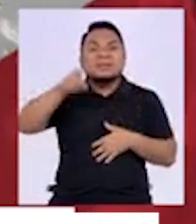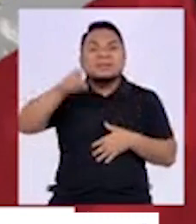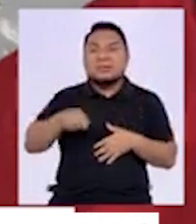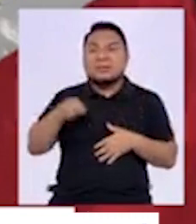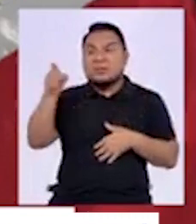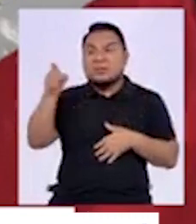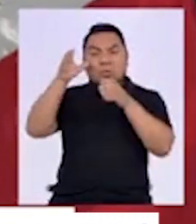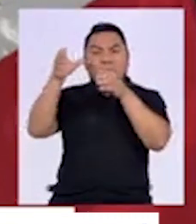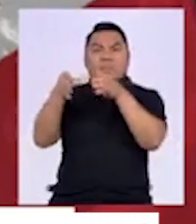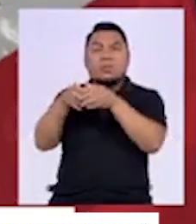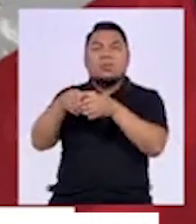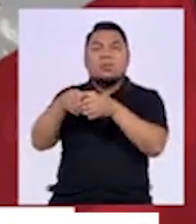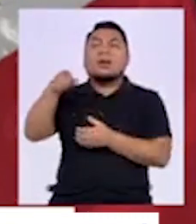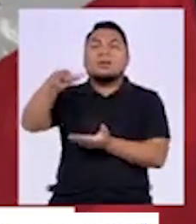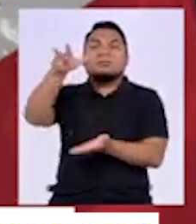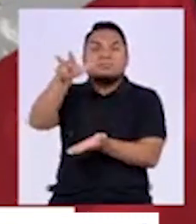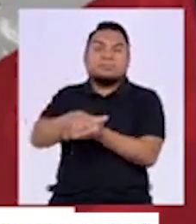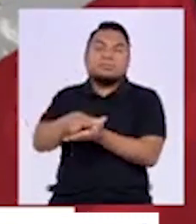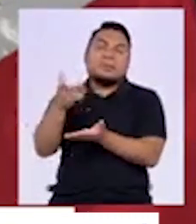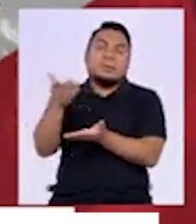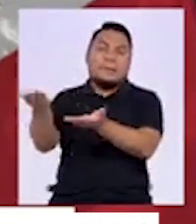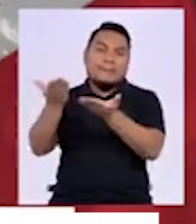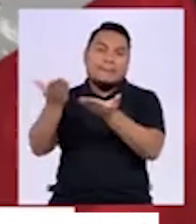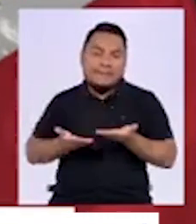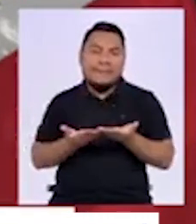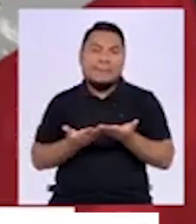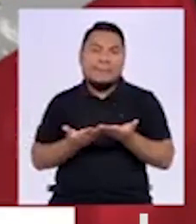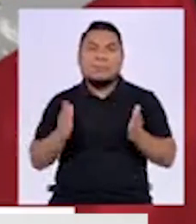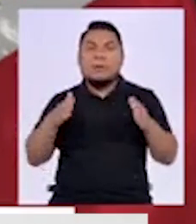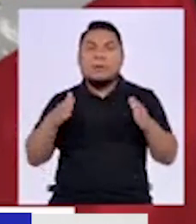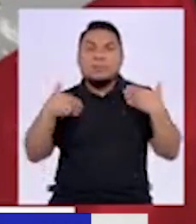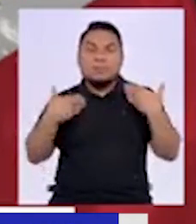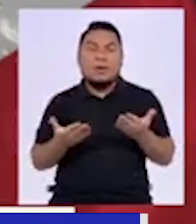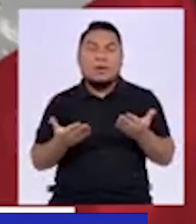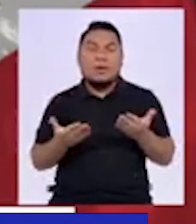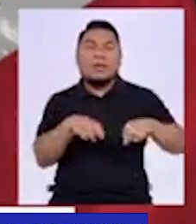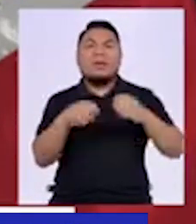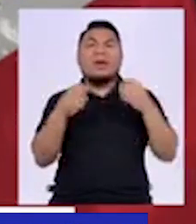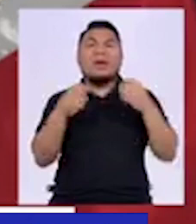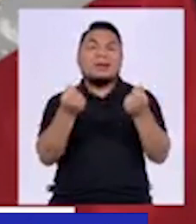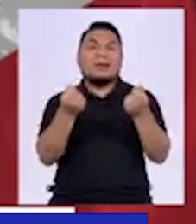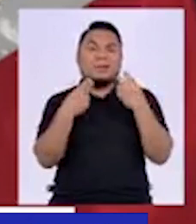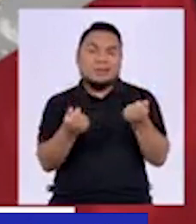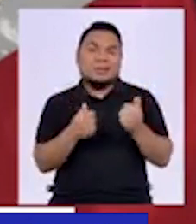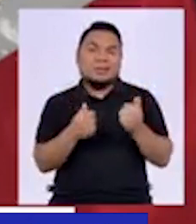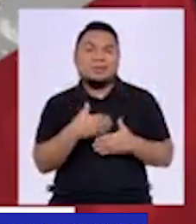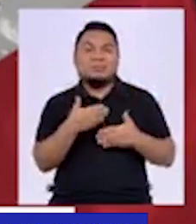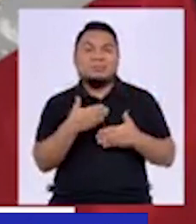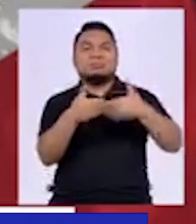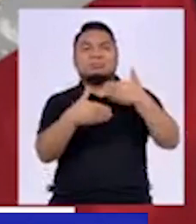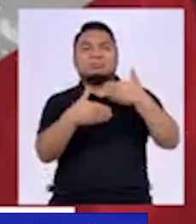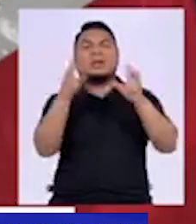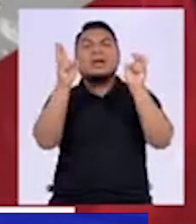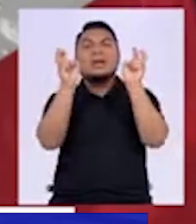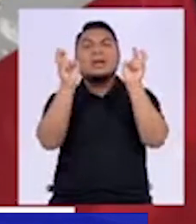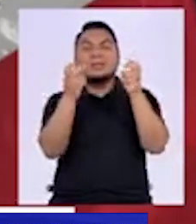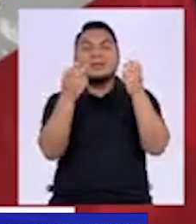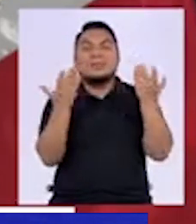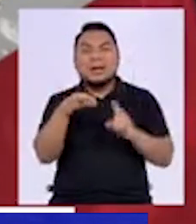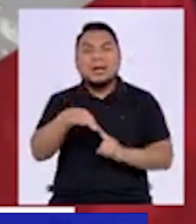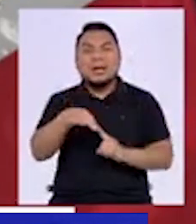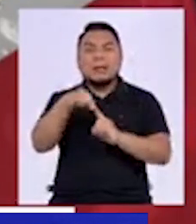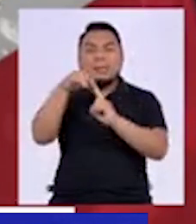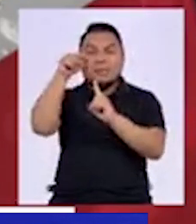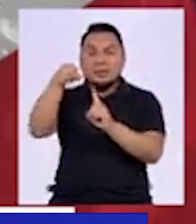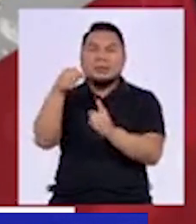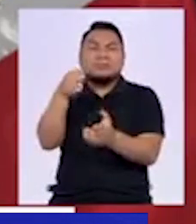el Congreso nos delegue facultades legislativas para actuar con rapidez en los temas